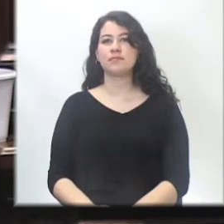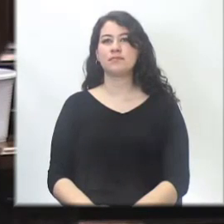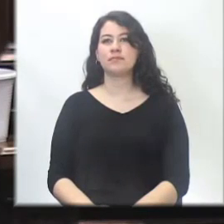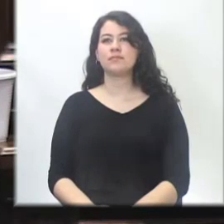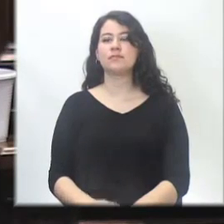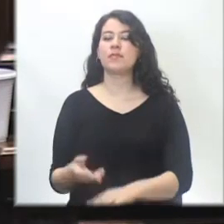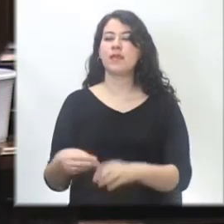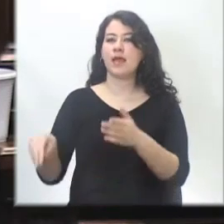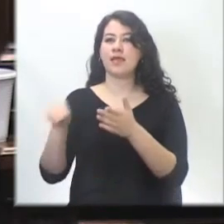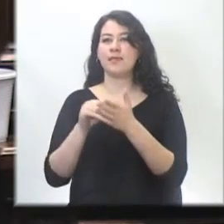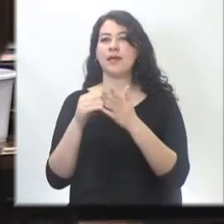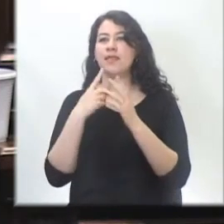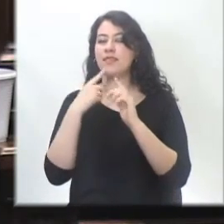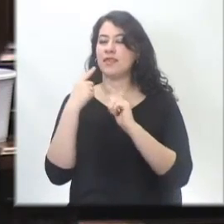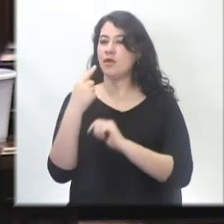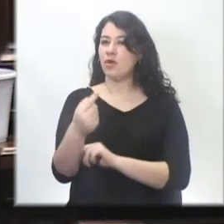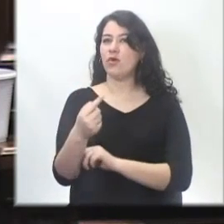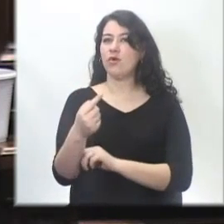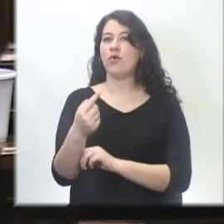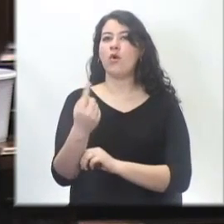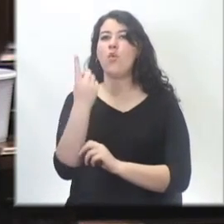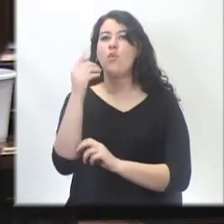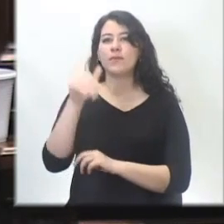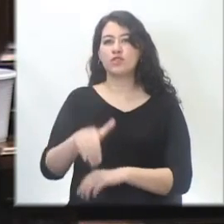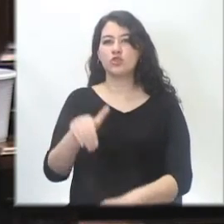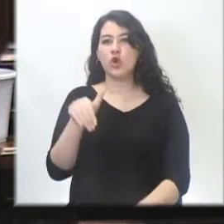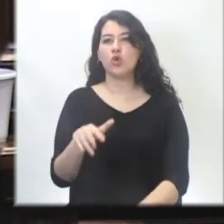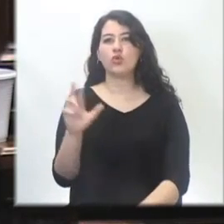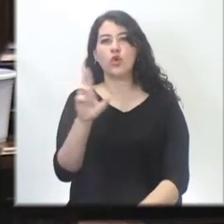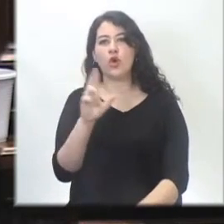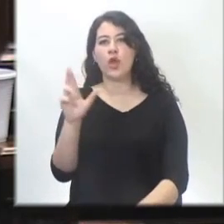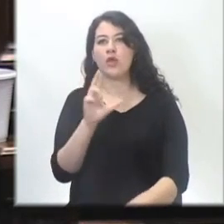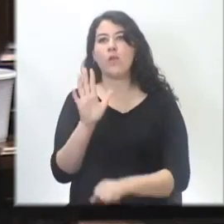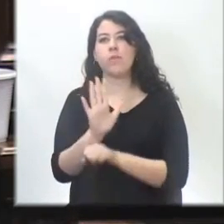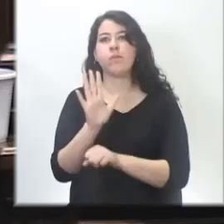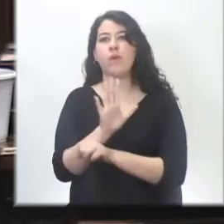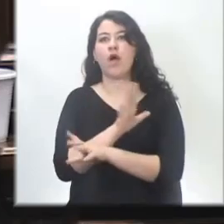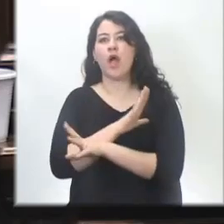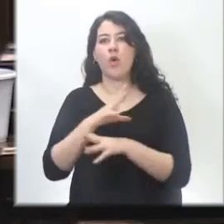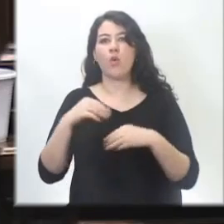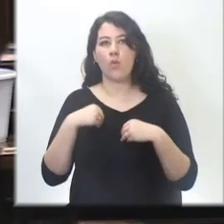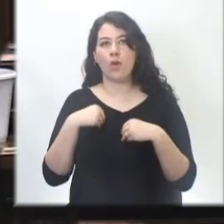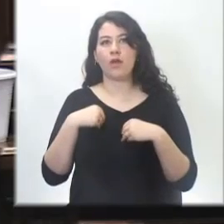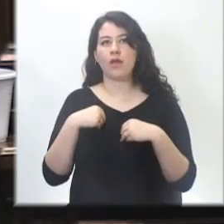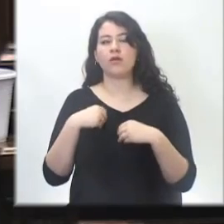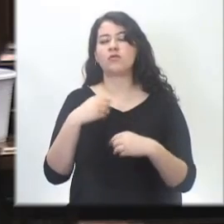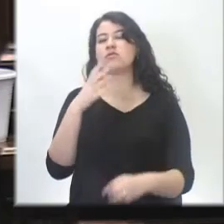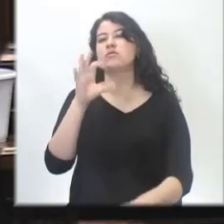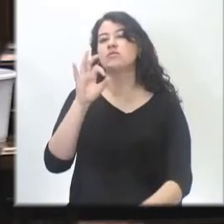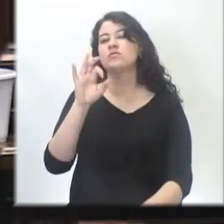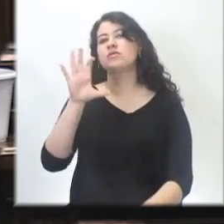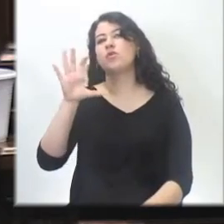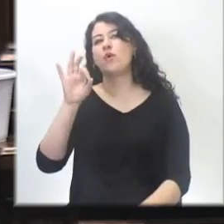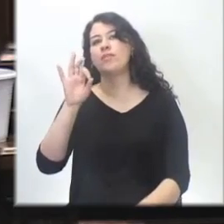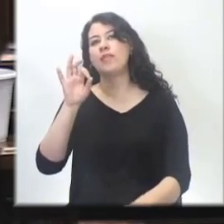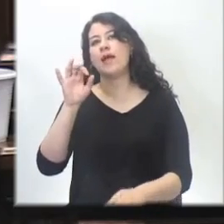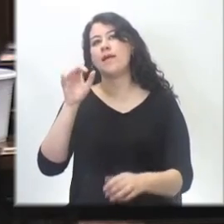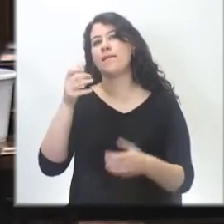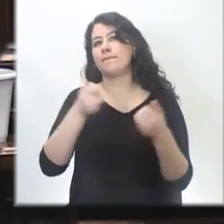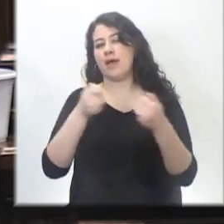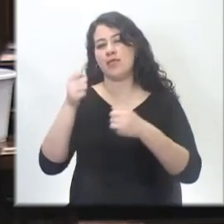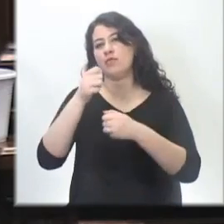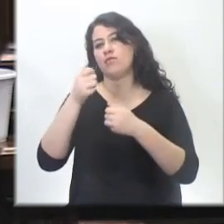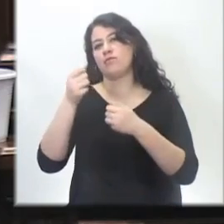Dijo además que $1 millón era el valor de una escuela de 40 o 50 patrulleros. Por eso nosotros no vamos a entrar en ese